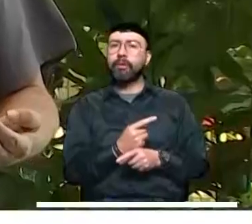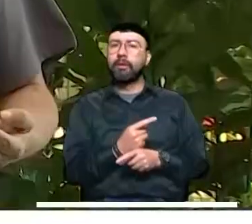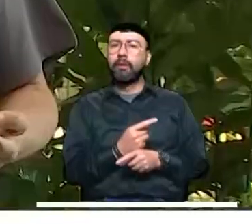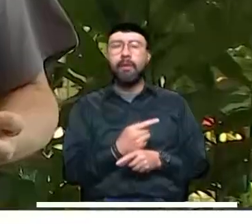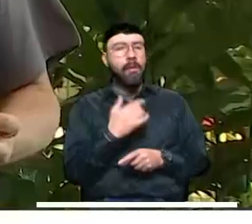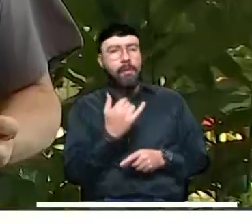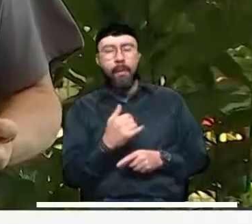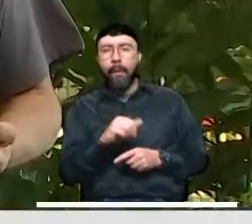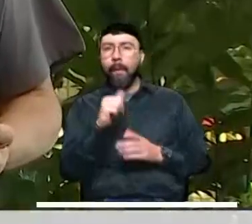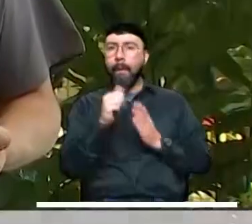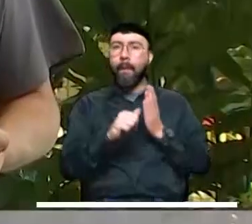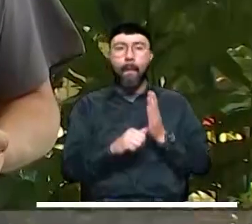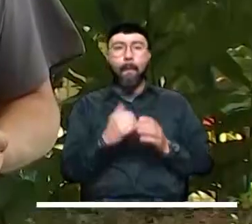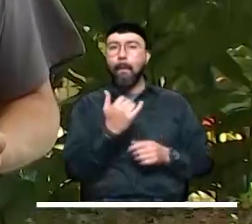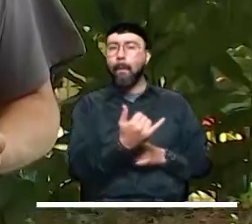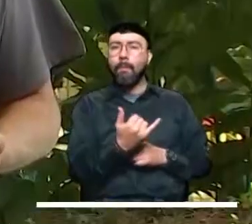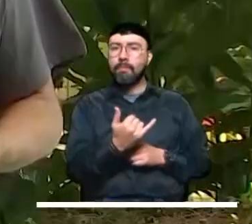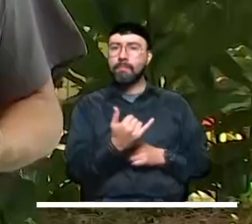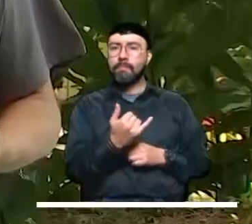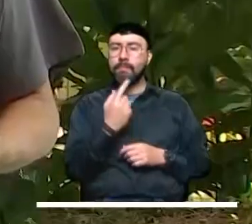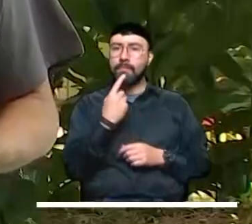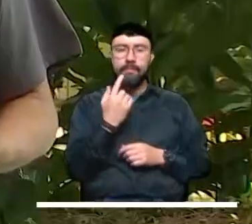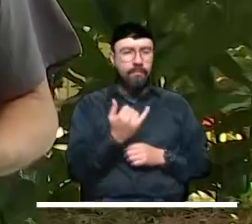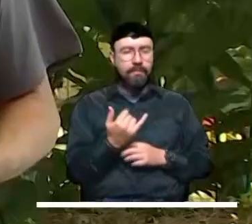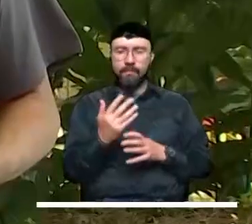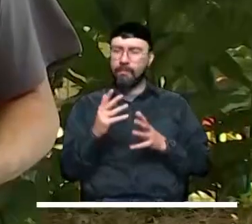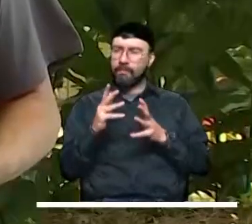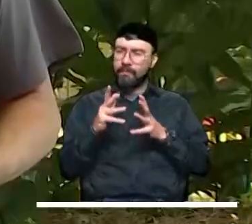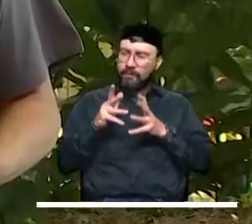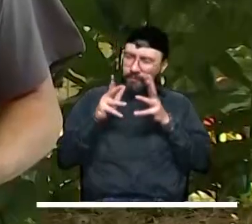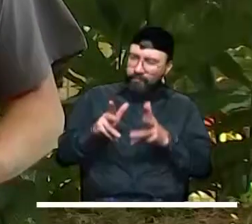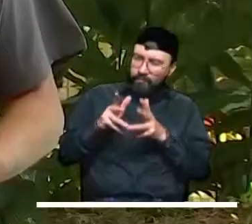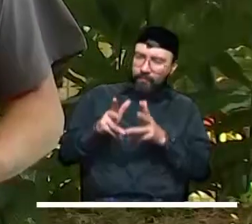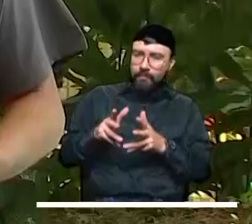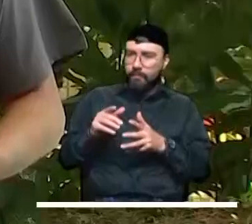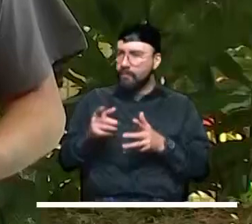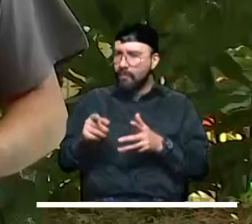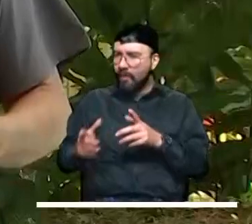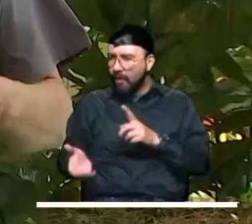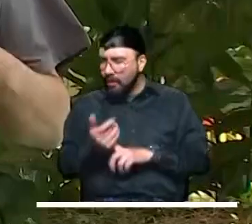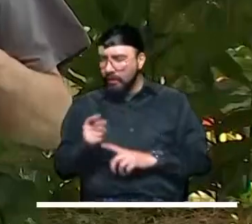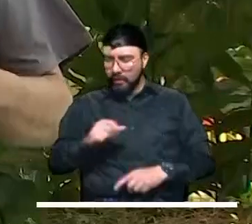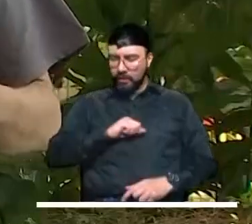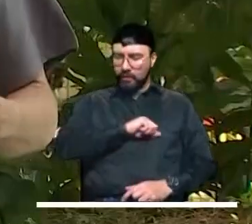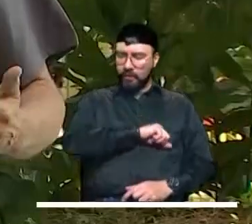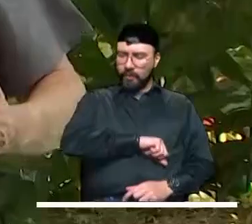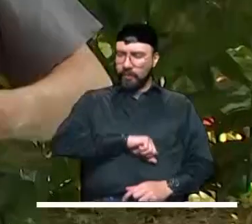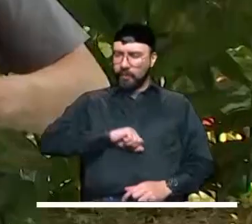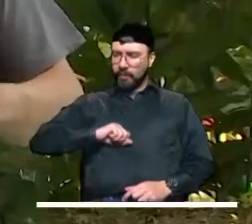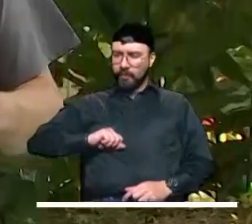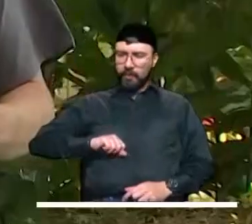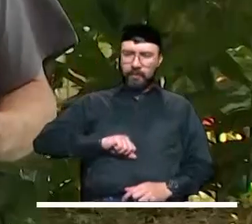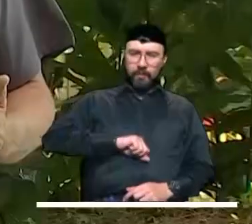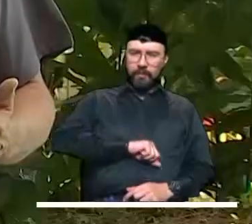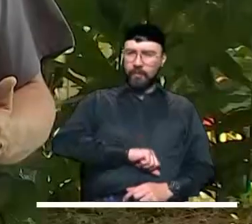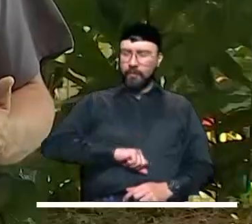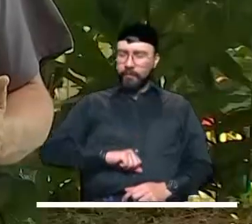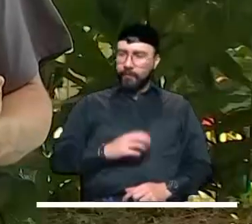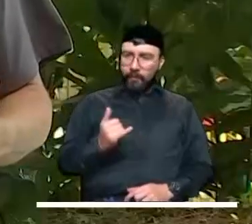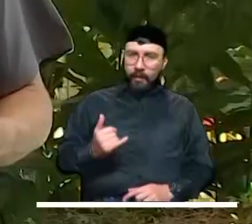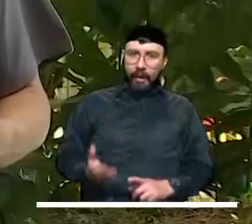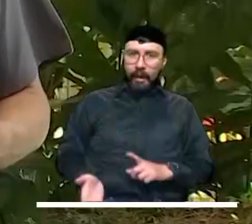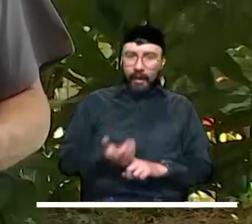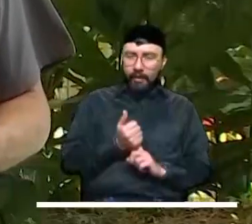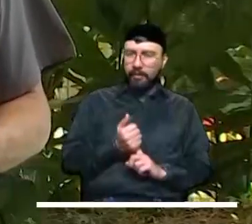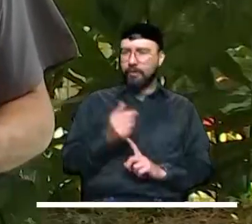con este programa, digamos, de diagnóstico ecográfico, encontrando varias,